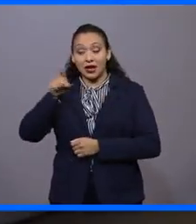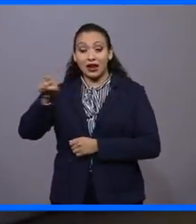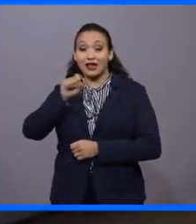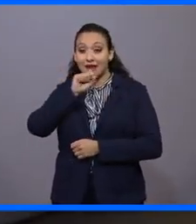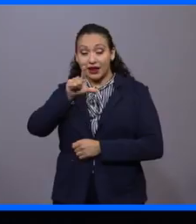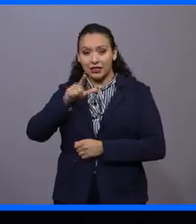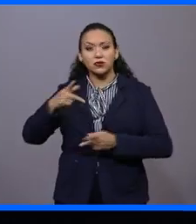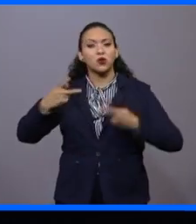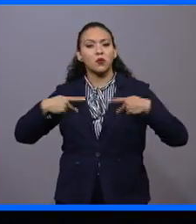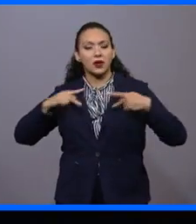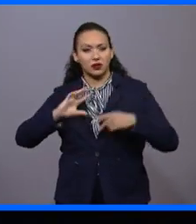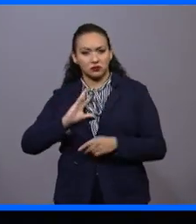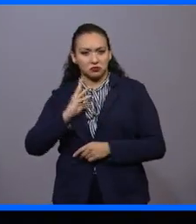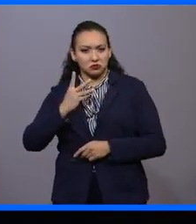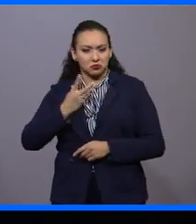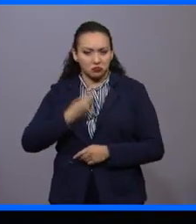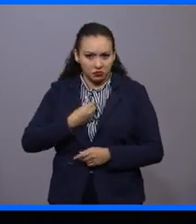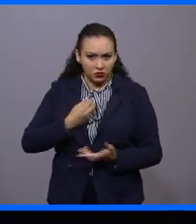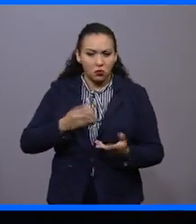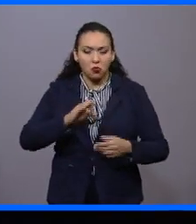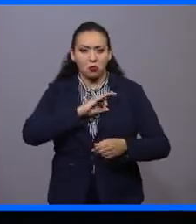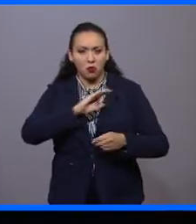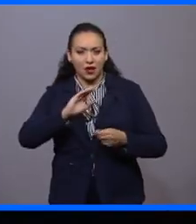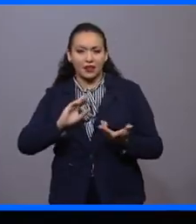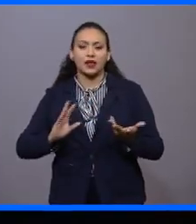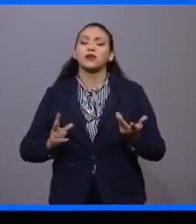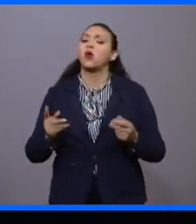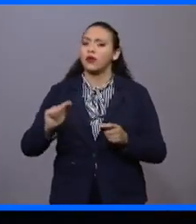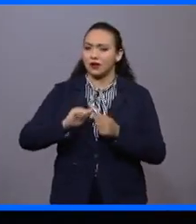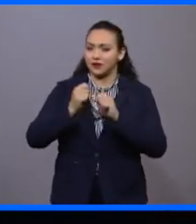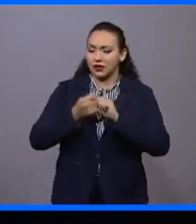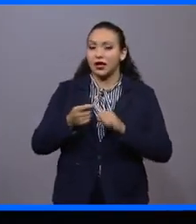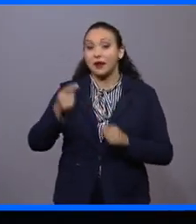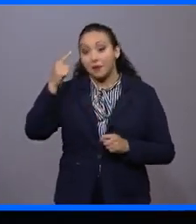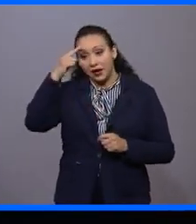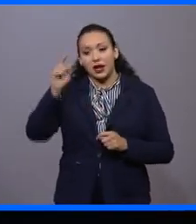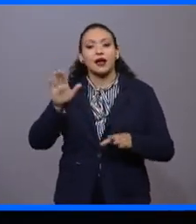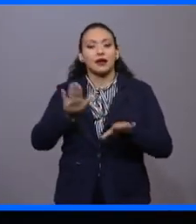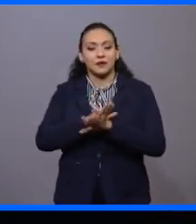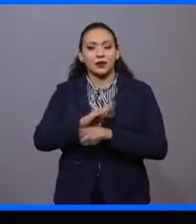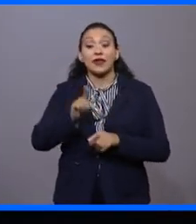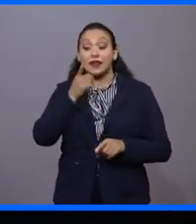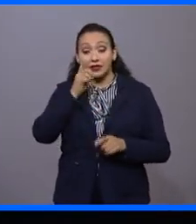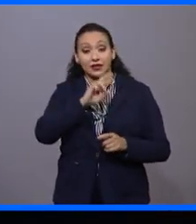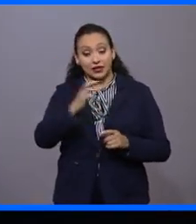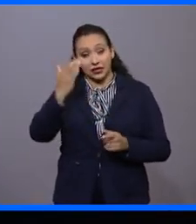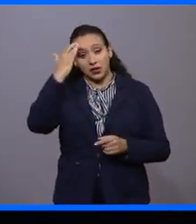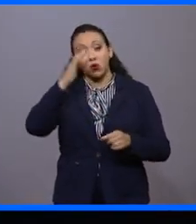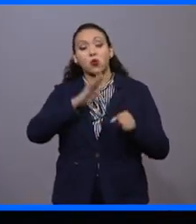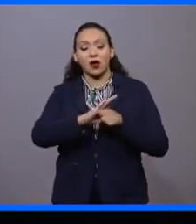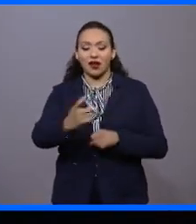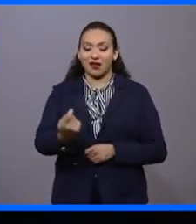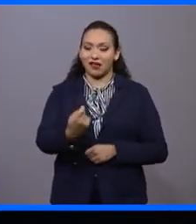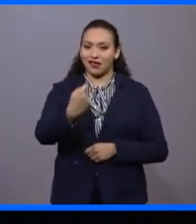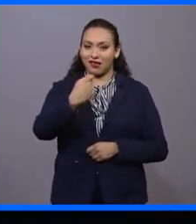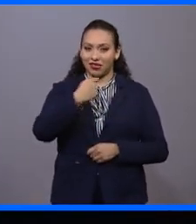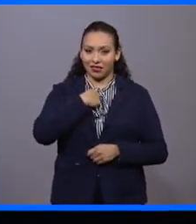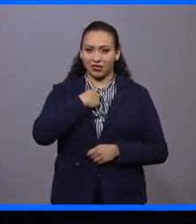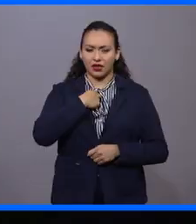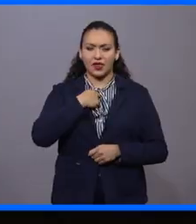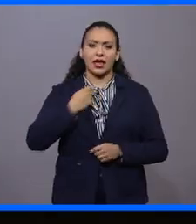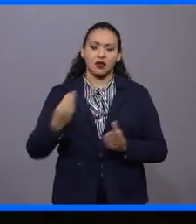en Jalisco, así como sobre disposiciones de Aguascalientes que condicionan el reconocimiento y registro de la identidad de